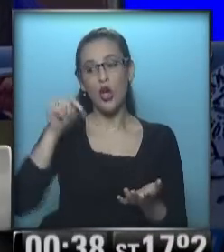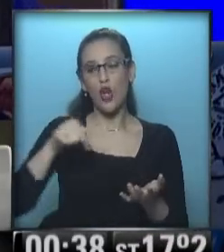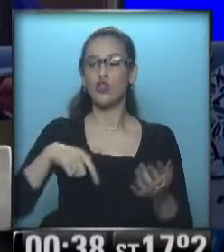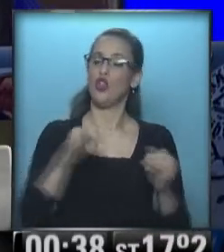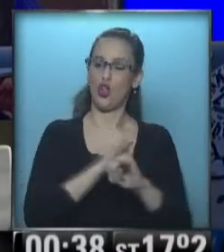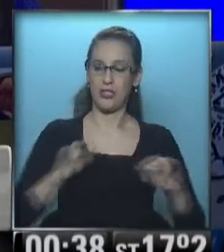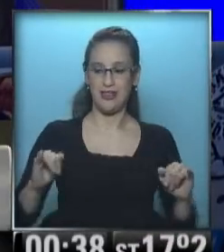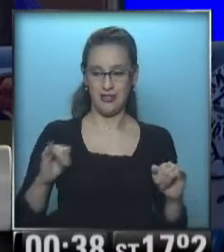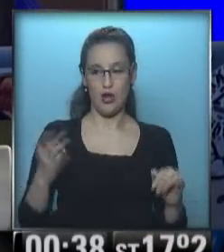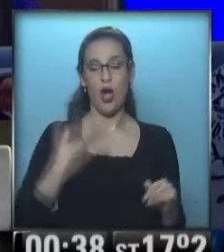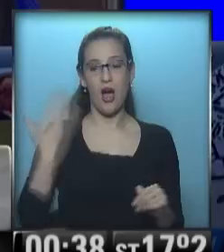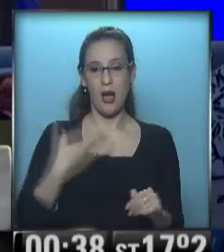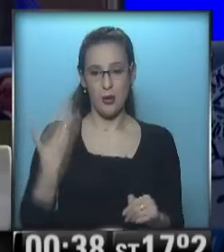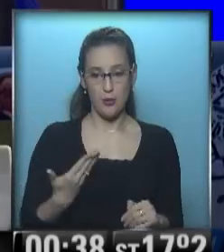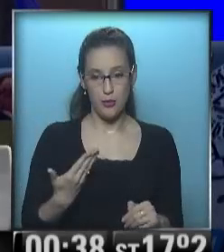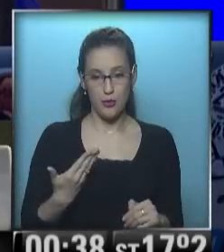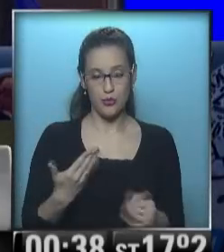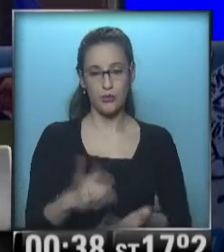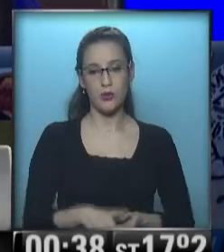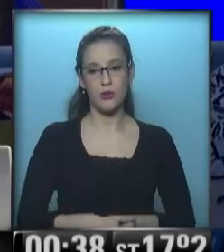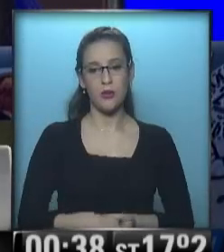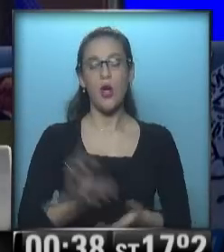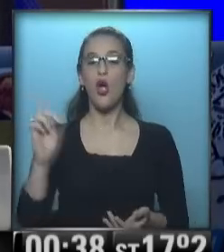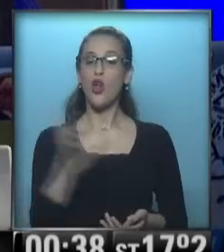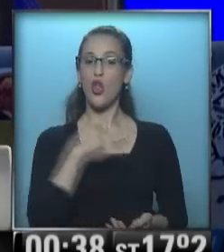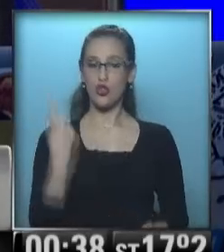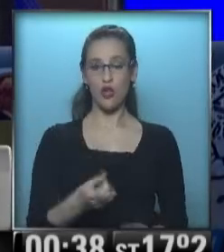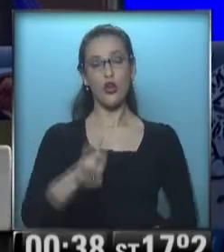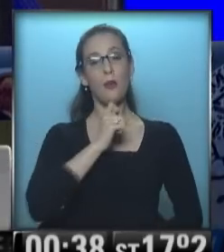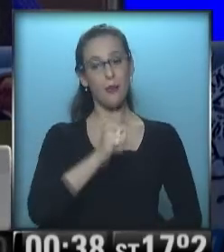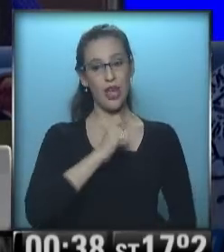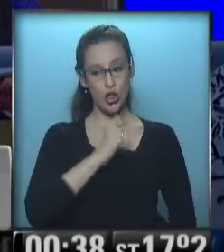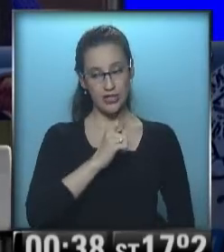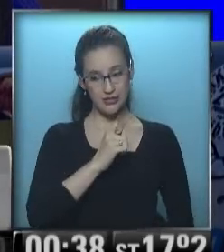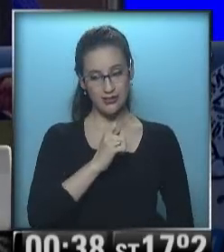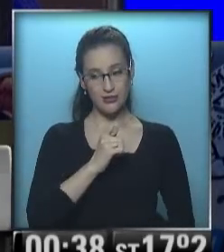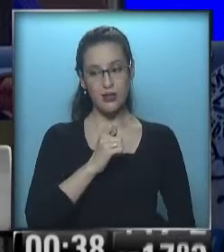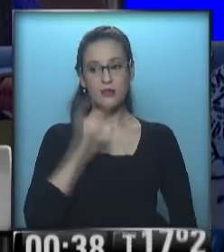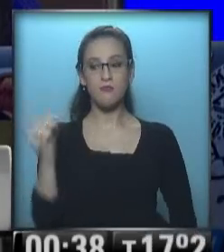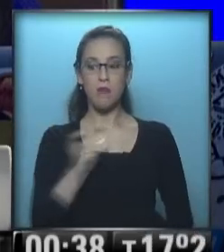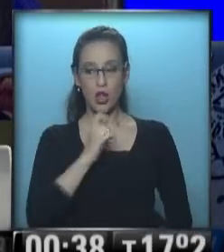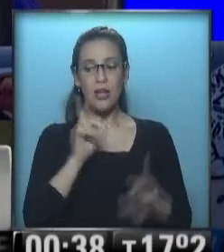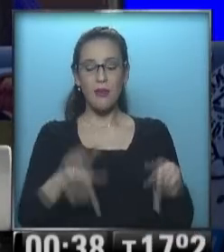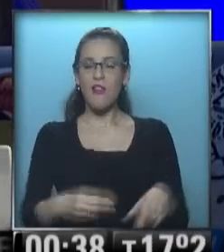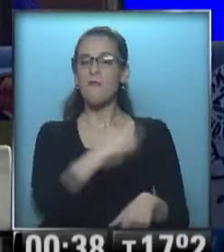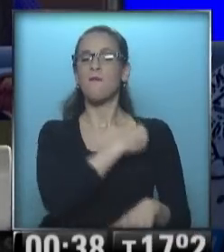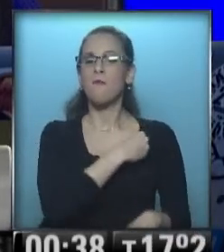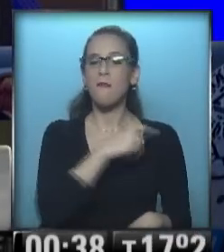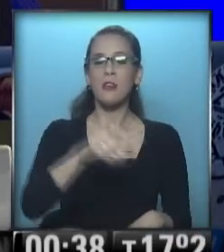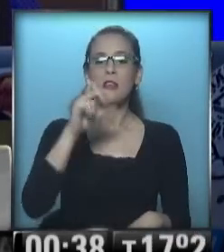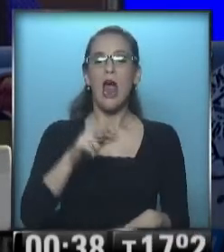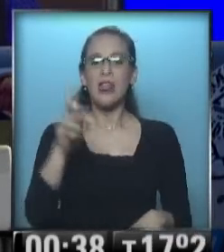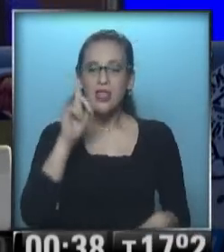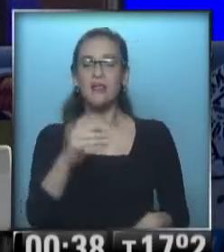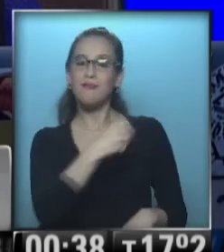central, que nosotros como periodistas o como admiradores de Cerati podemos hablar